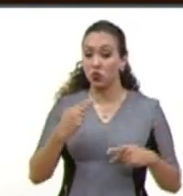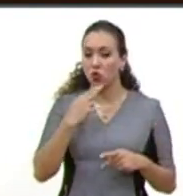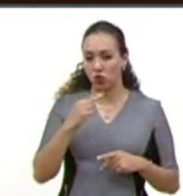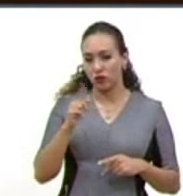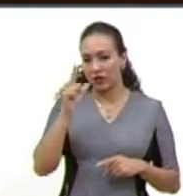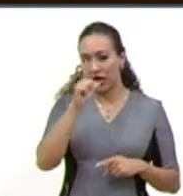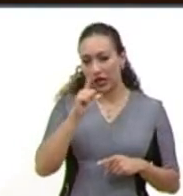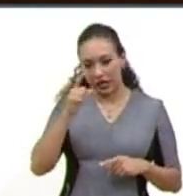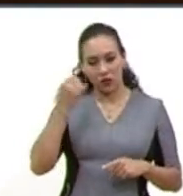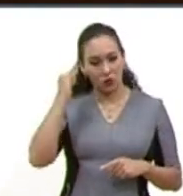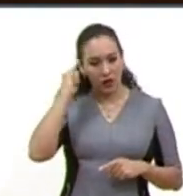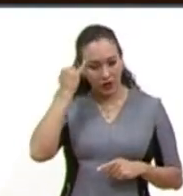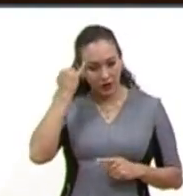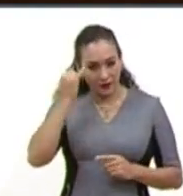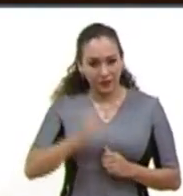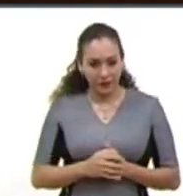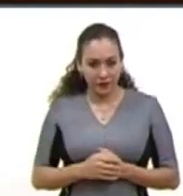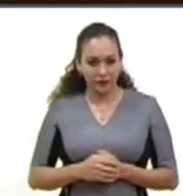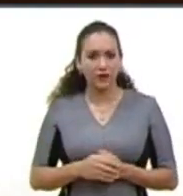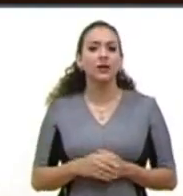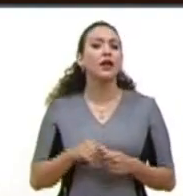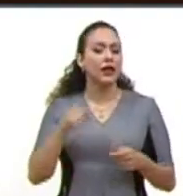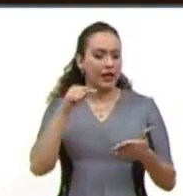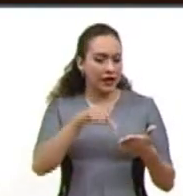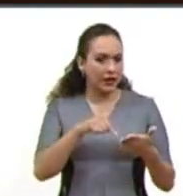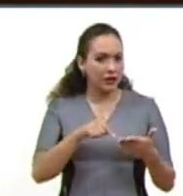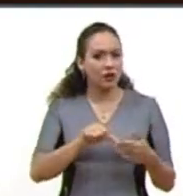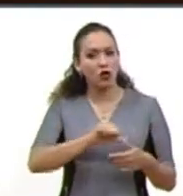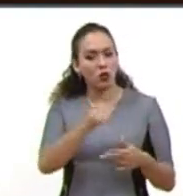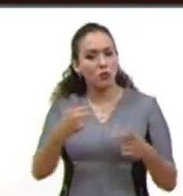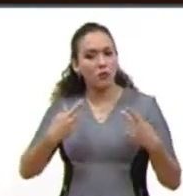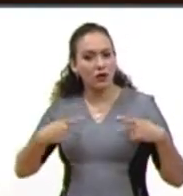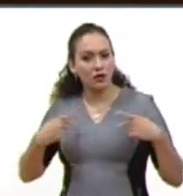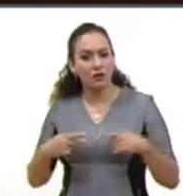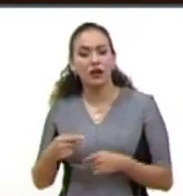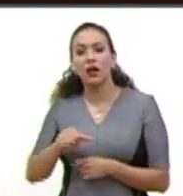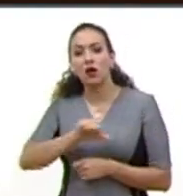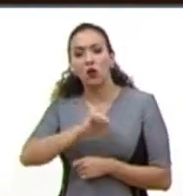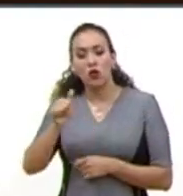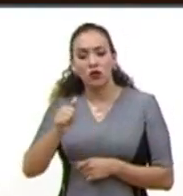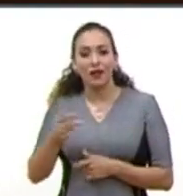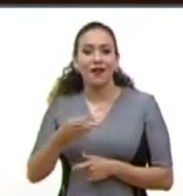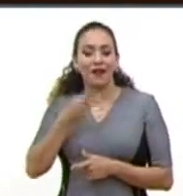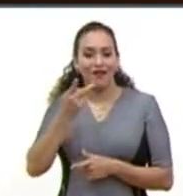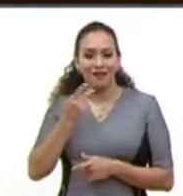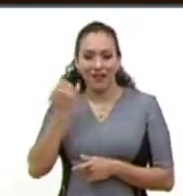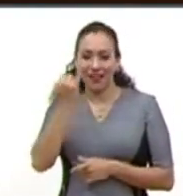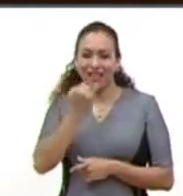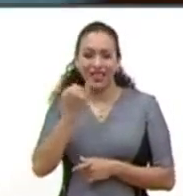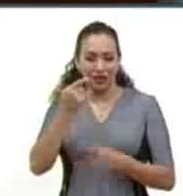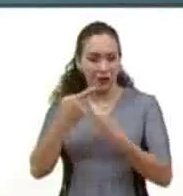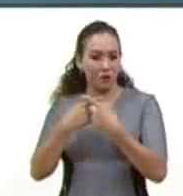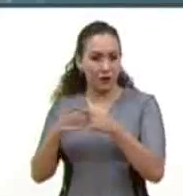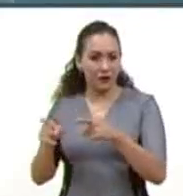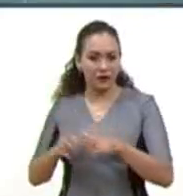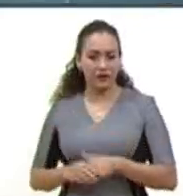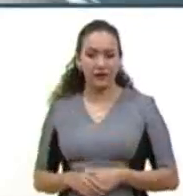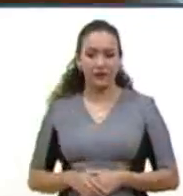lenguas que se mencionan expresamente y entre aquellas que hablen lenguas diferentes.